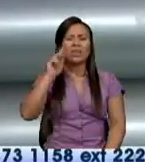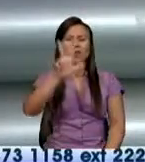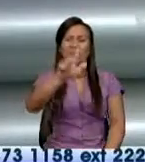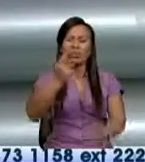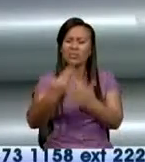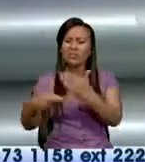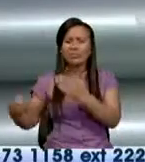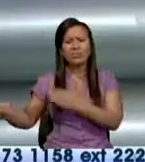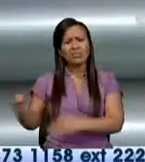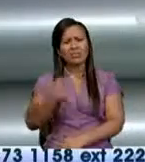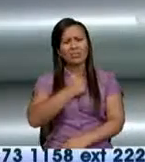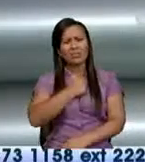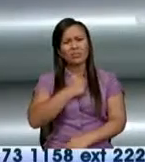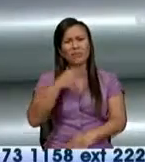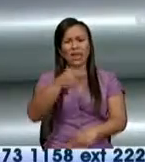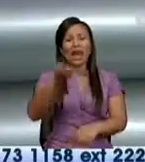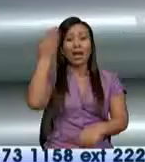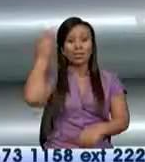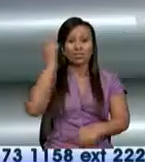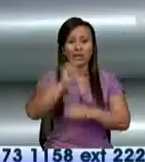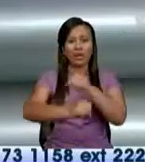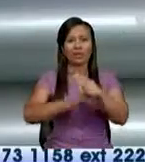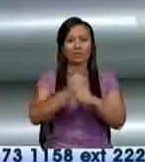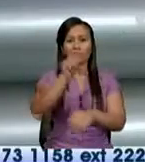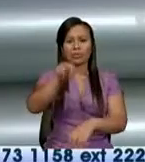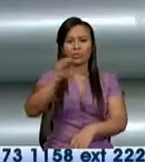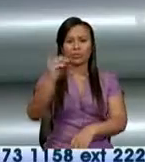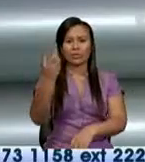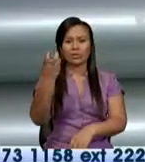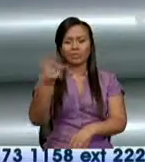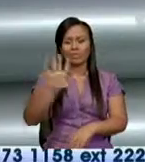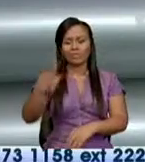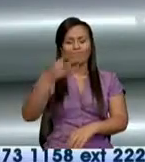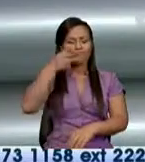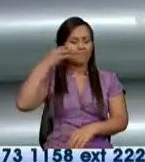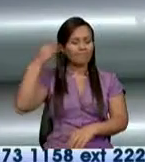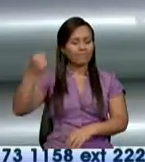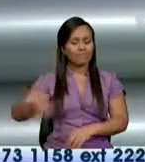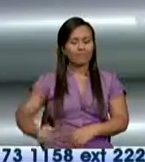habría ocurrido en el 2012 en una parroquia rural de esta provincia.